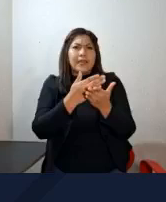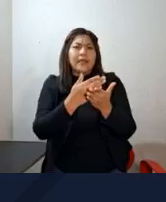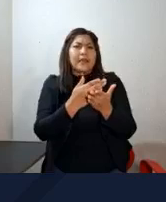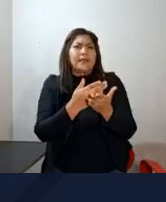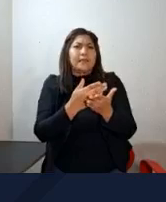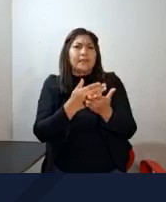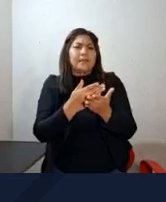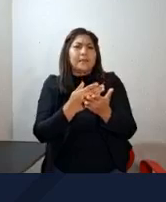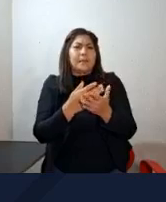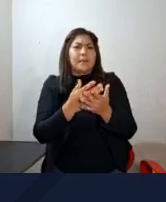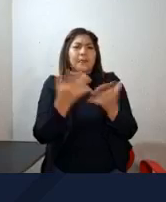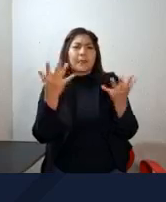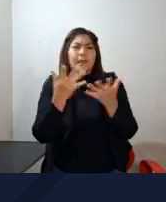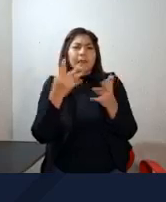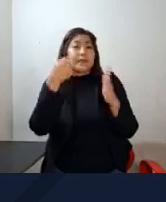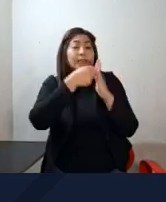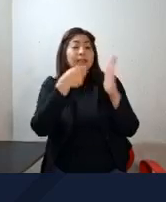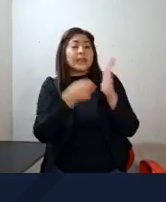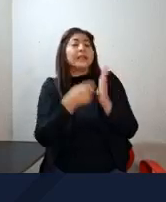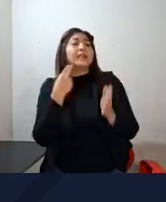Generamos una línea de captura